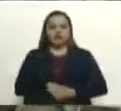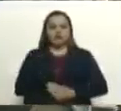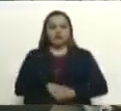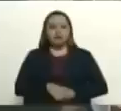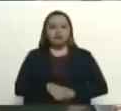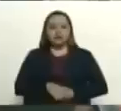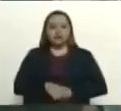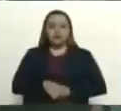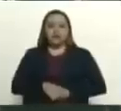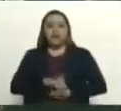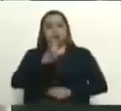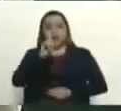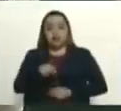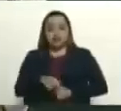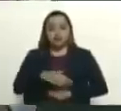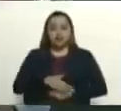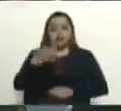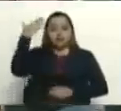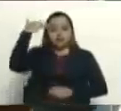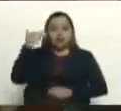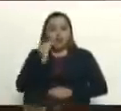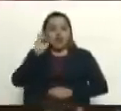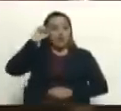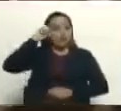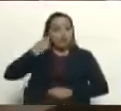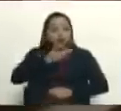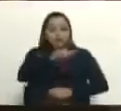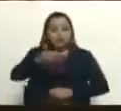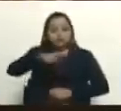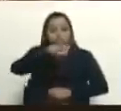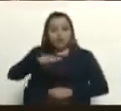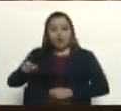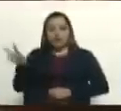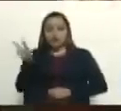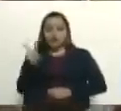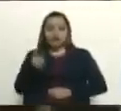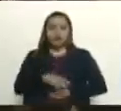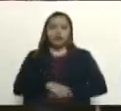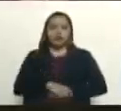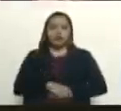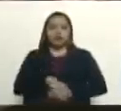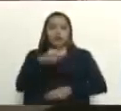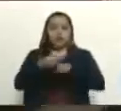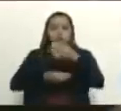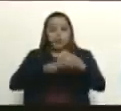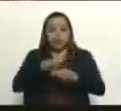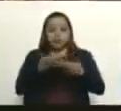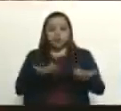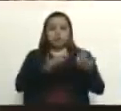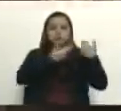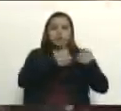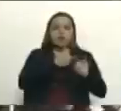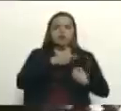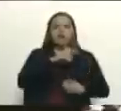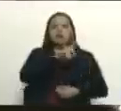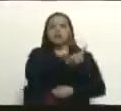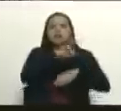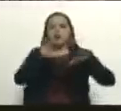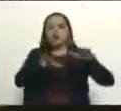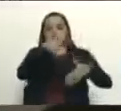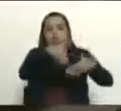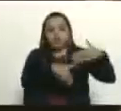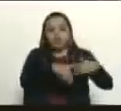Tibisay Lucena es recordada por el pueblo venezolano por dirigir al menos 18 comicios, entre ellos 2